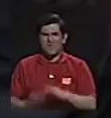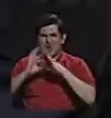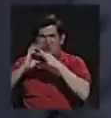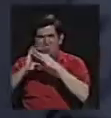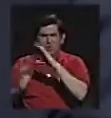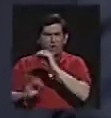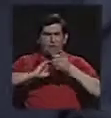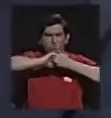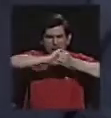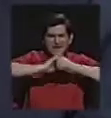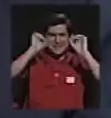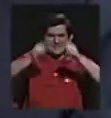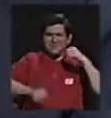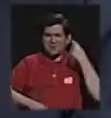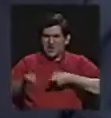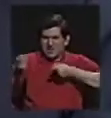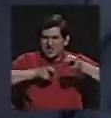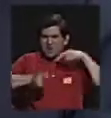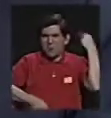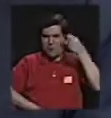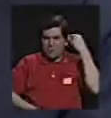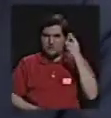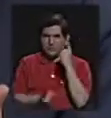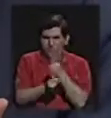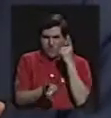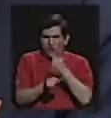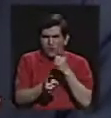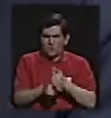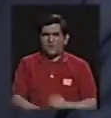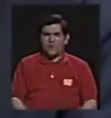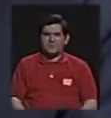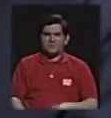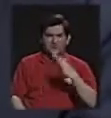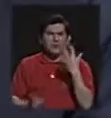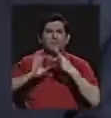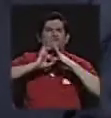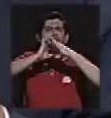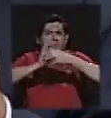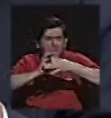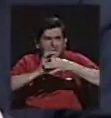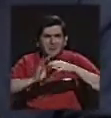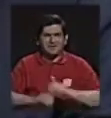términos pueda gobernar efectivamente con unidad, que puedan